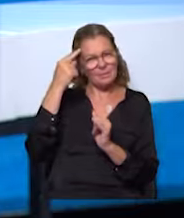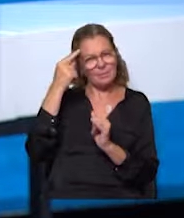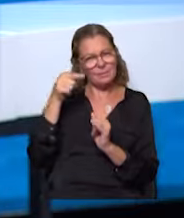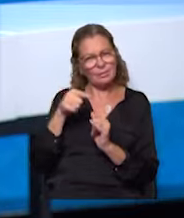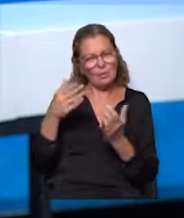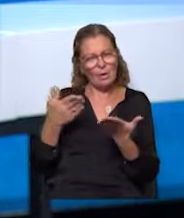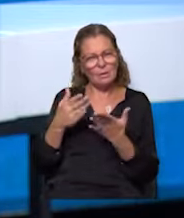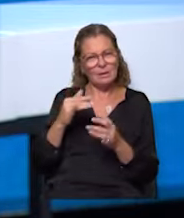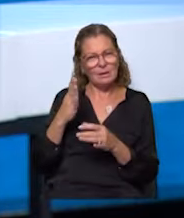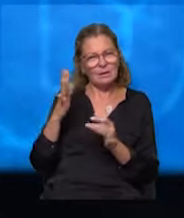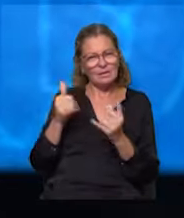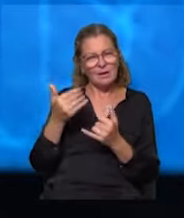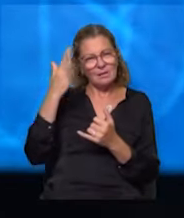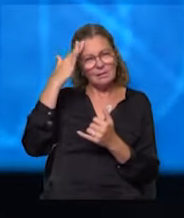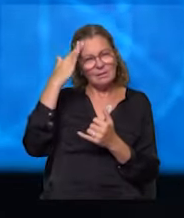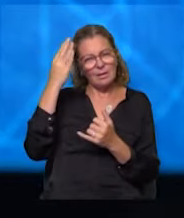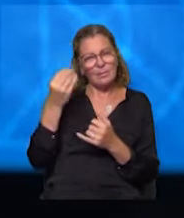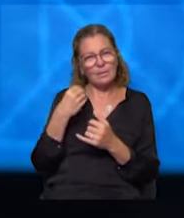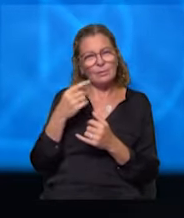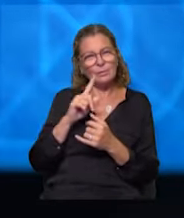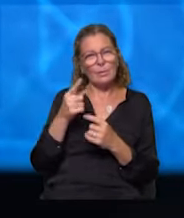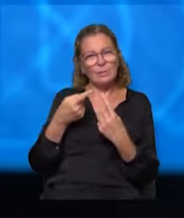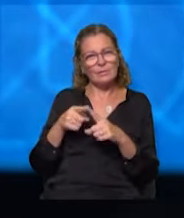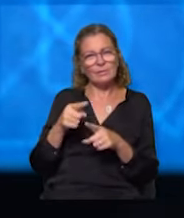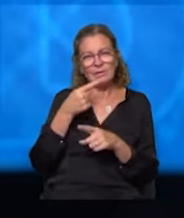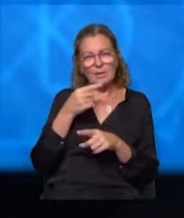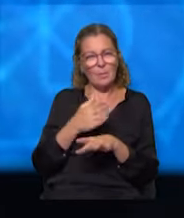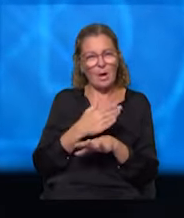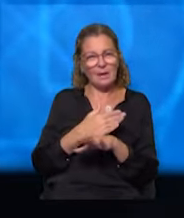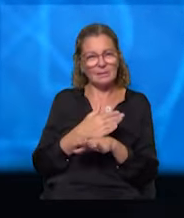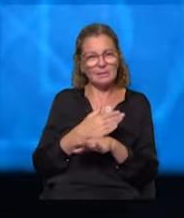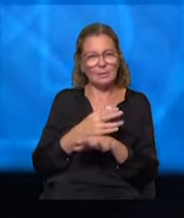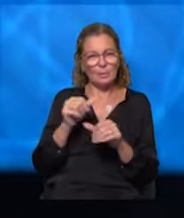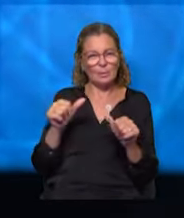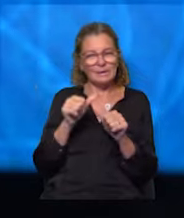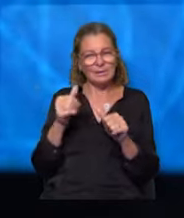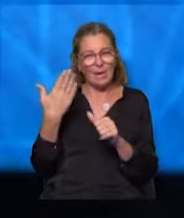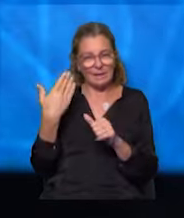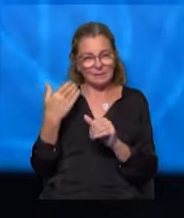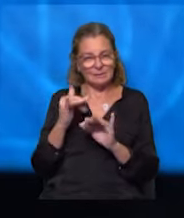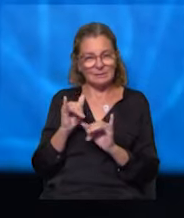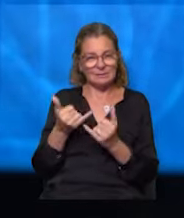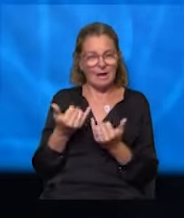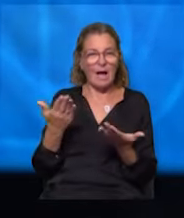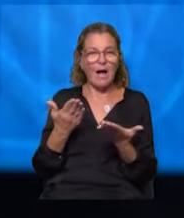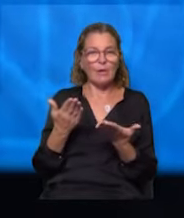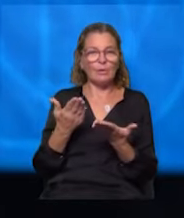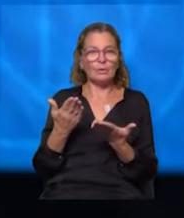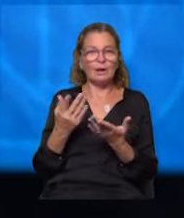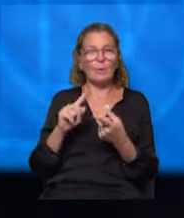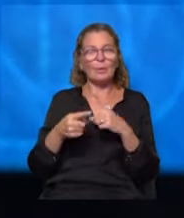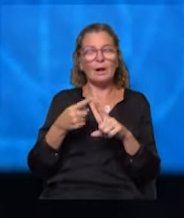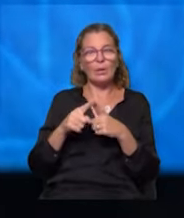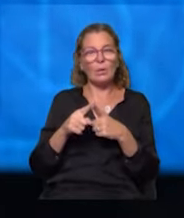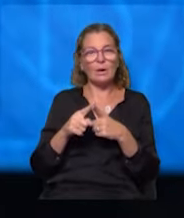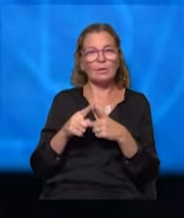ahora que ya se sabe lo que pasó bien no es muy distinto de lo que decíamos cuando se hizo la formalización verdad Ahora hay un acuerdo